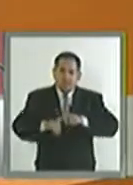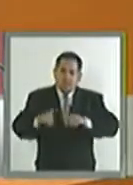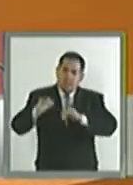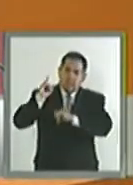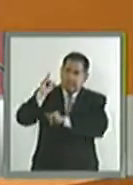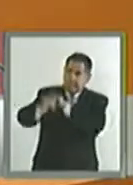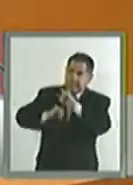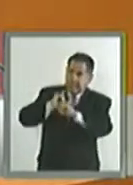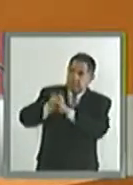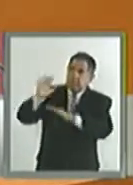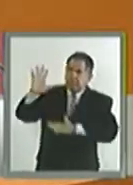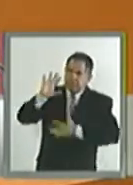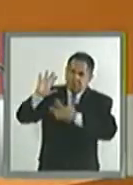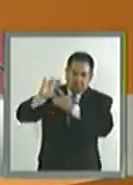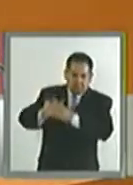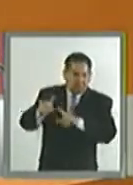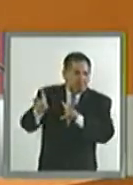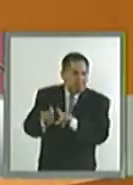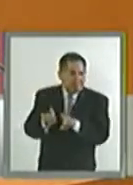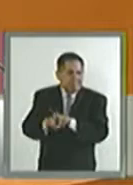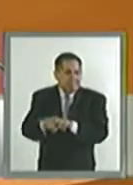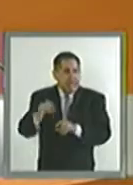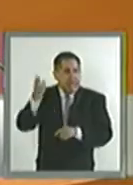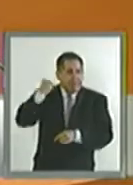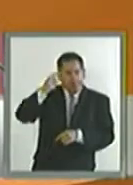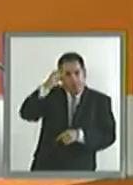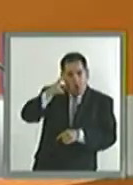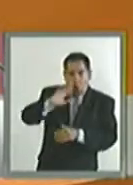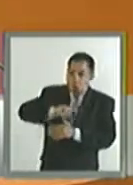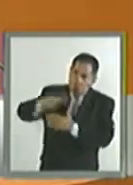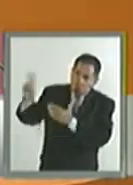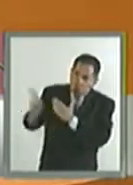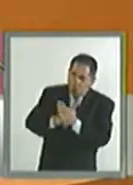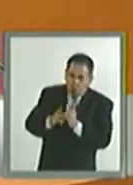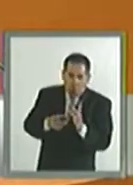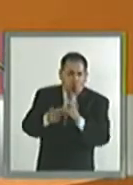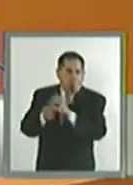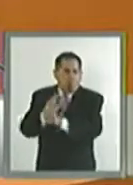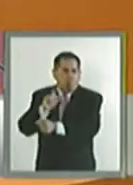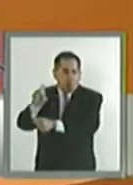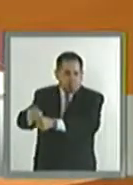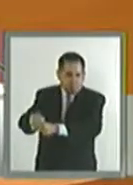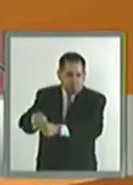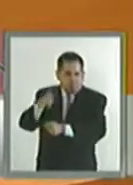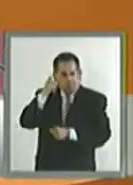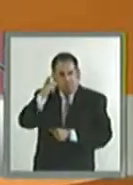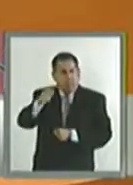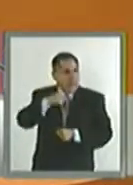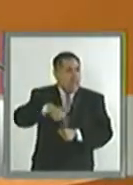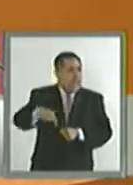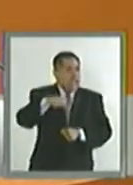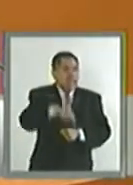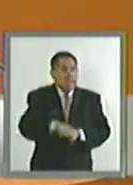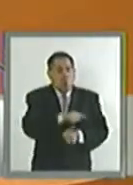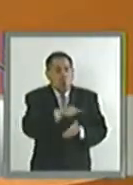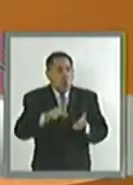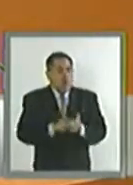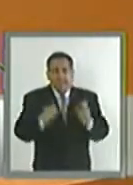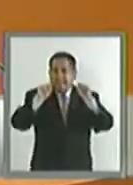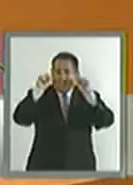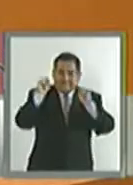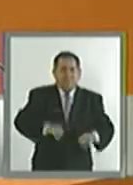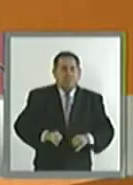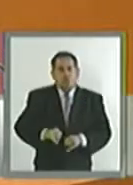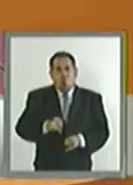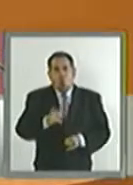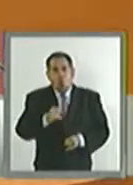compromisos internacionales que han sido suscritos por México para contar con espacios 100% libres